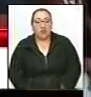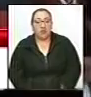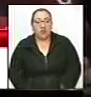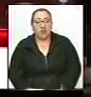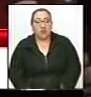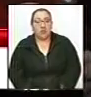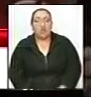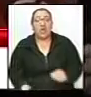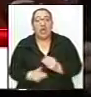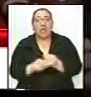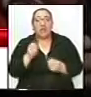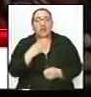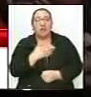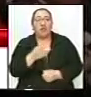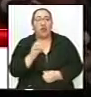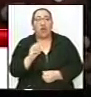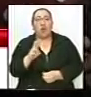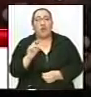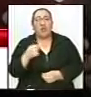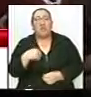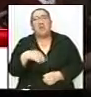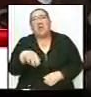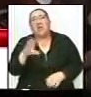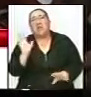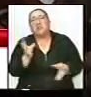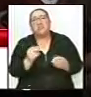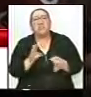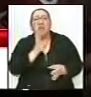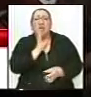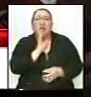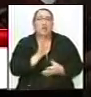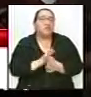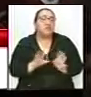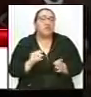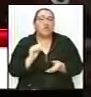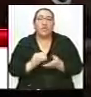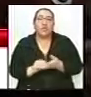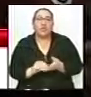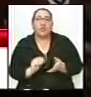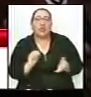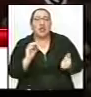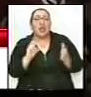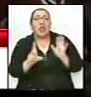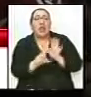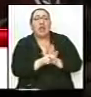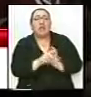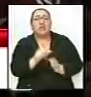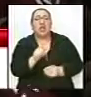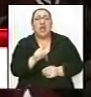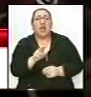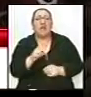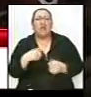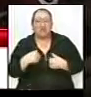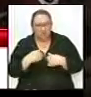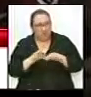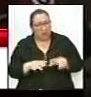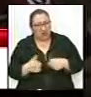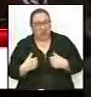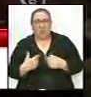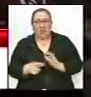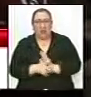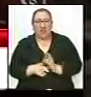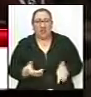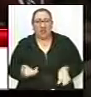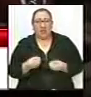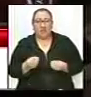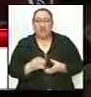Bueno, se ha dicho tantas cosas, inclusive algunos han querido ponerle un membrete de ley Salaverry, como si yo hubiera redactado la ley o hubiera sido